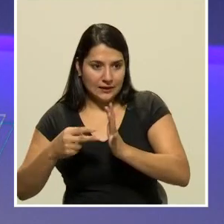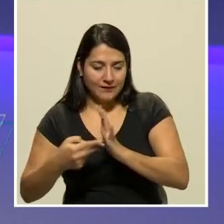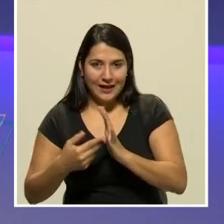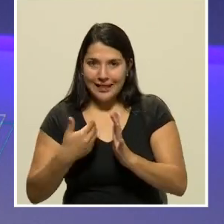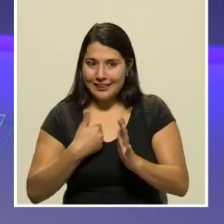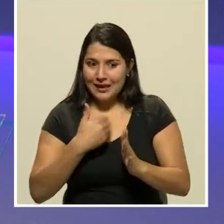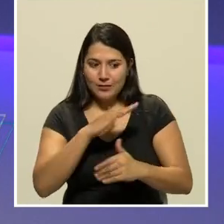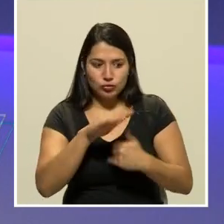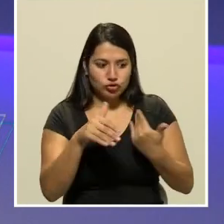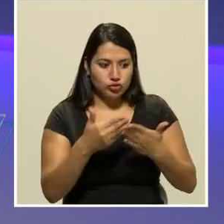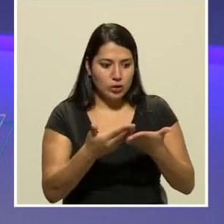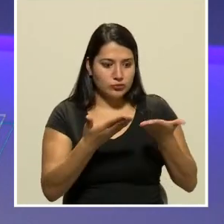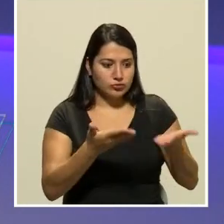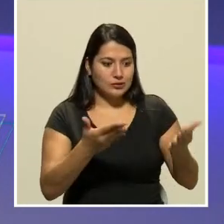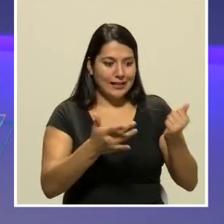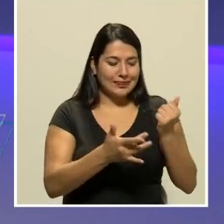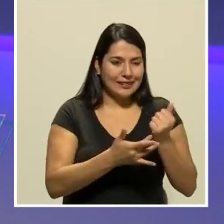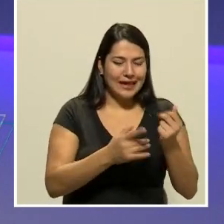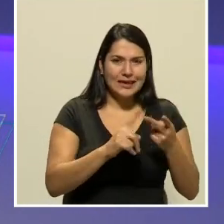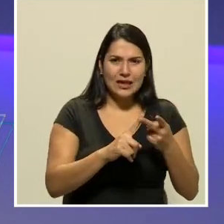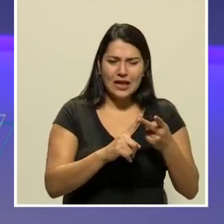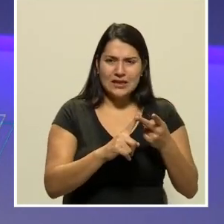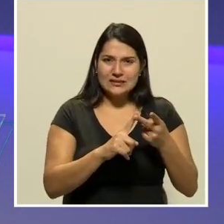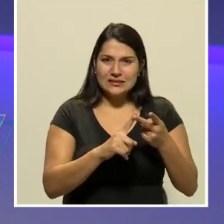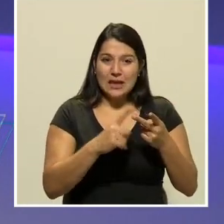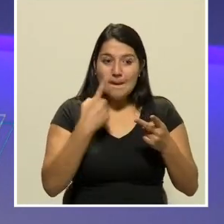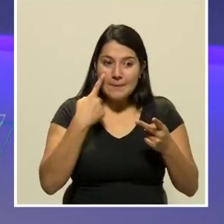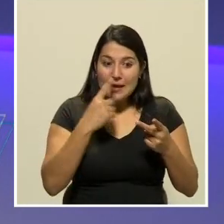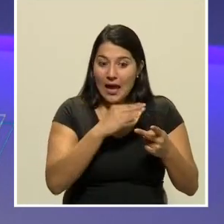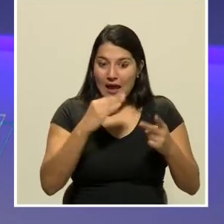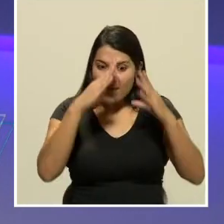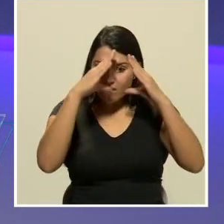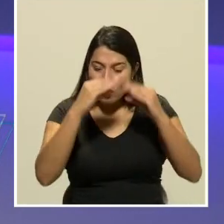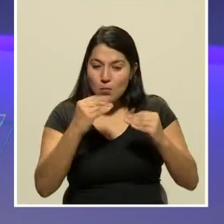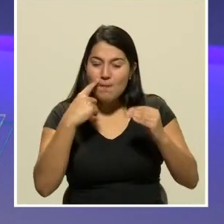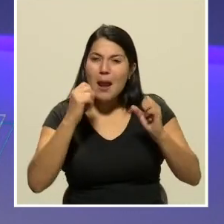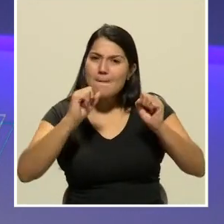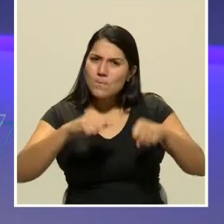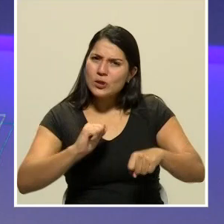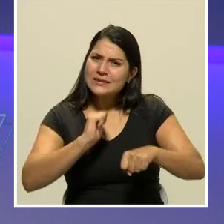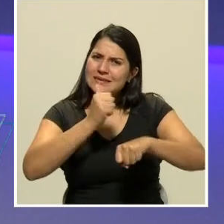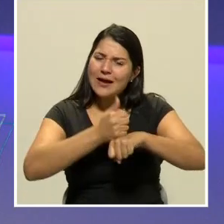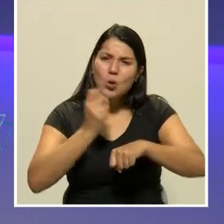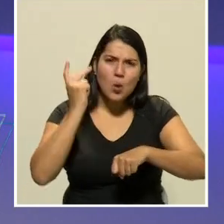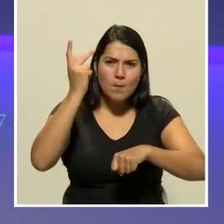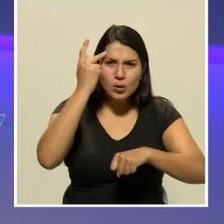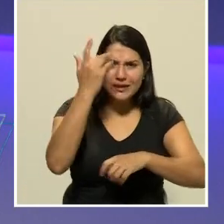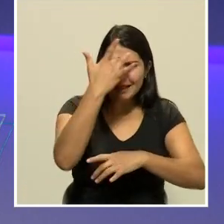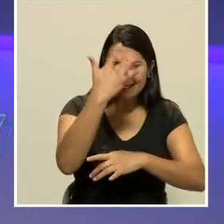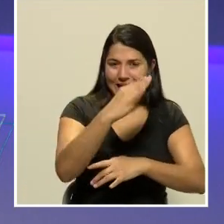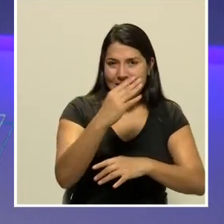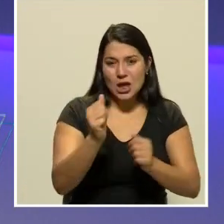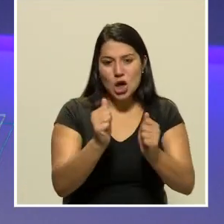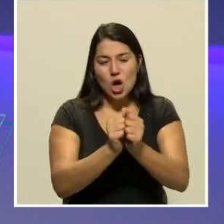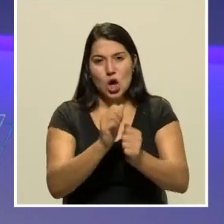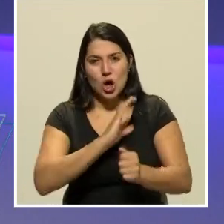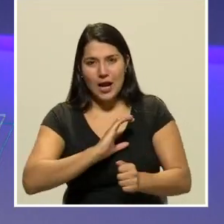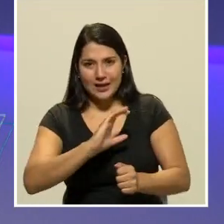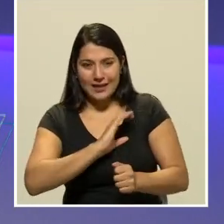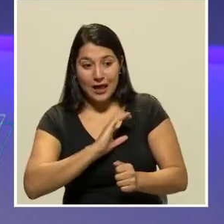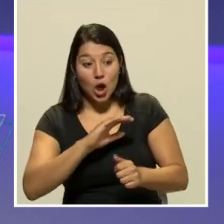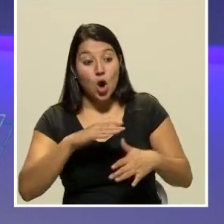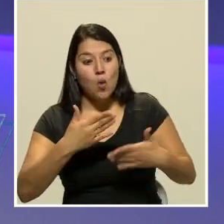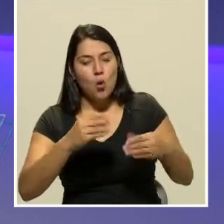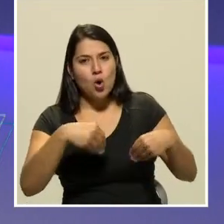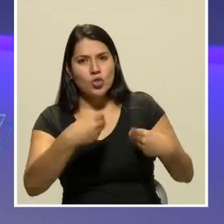técnicos, informáticos y la información para hacer una política inteligente y de calidad en cómo llevarle acceso.